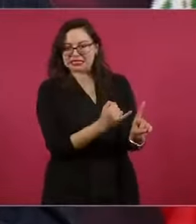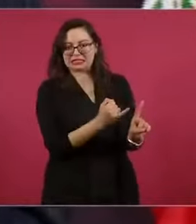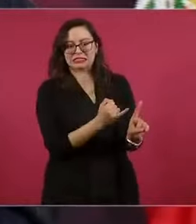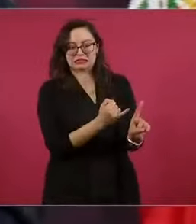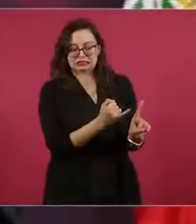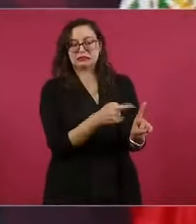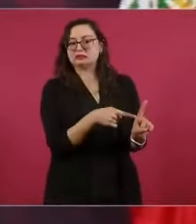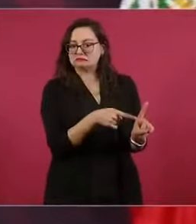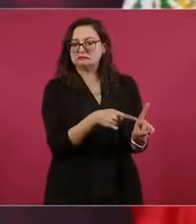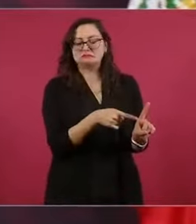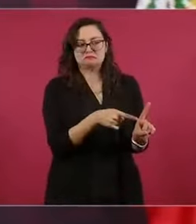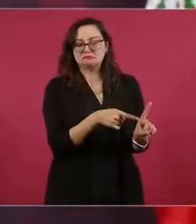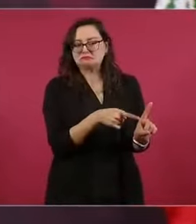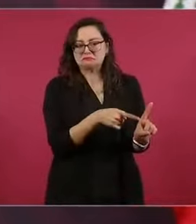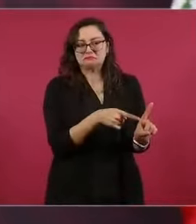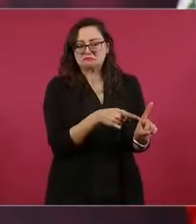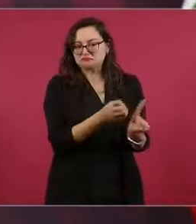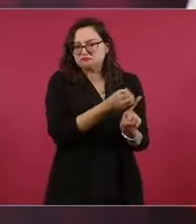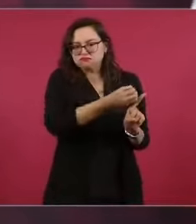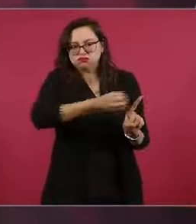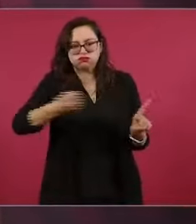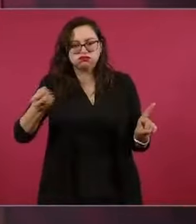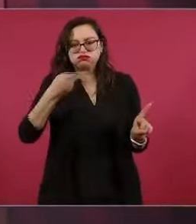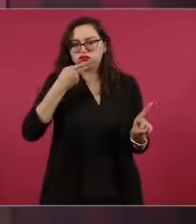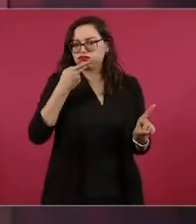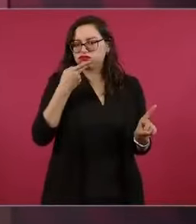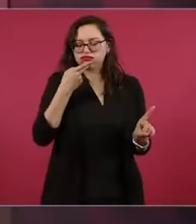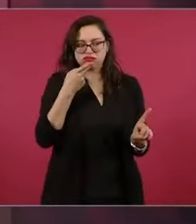muy buen orador,